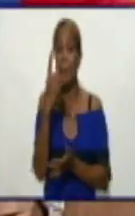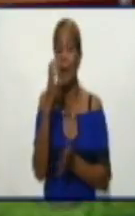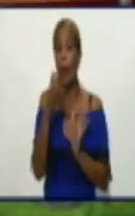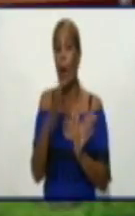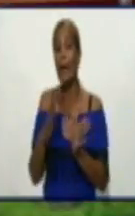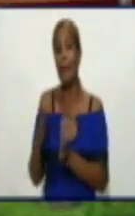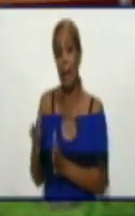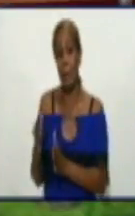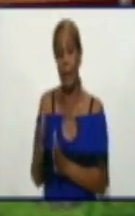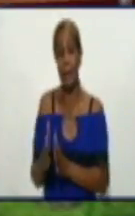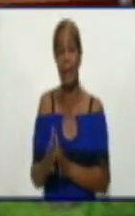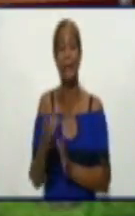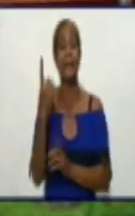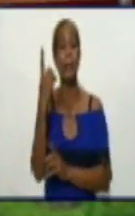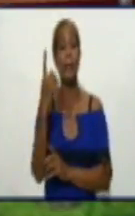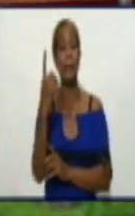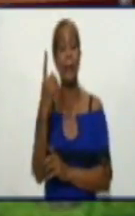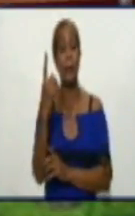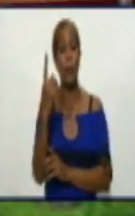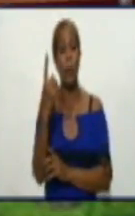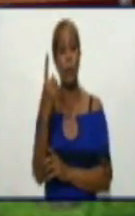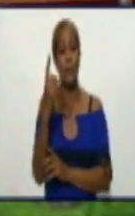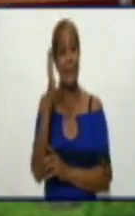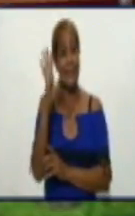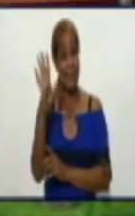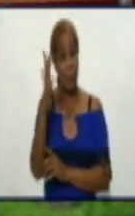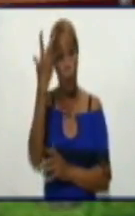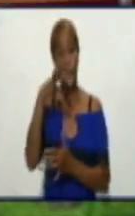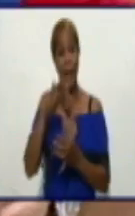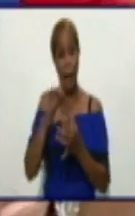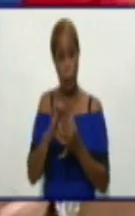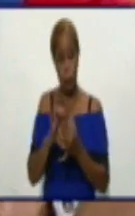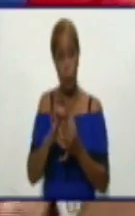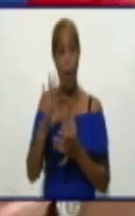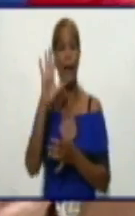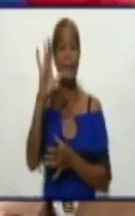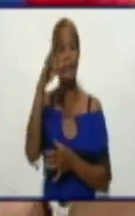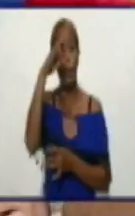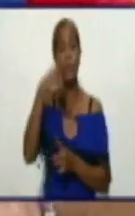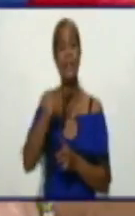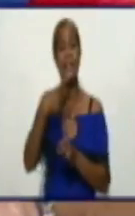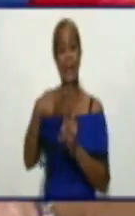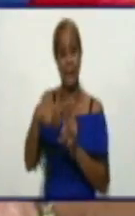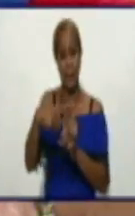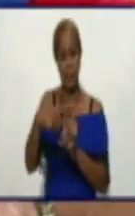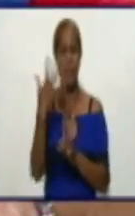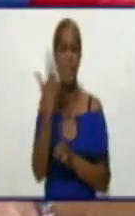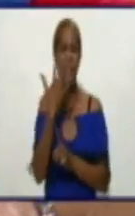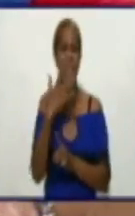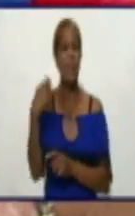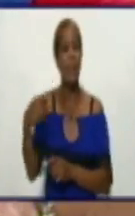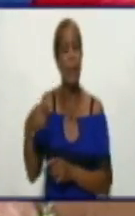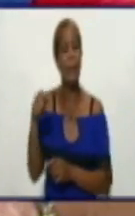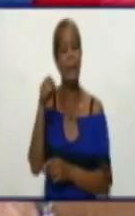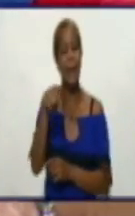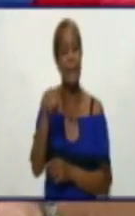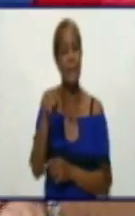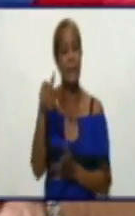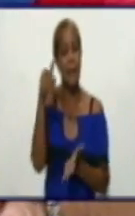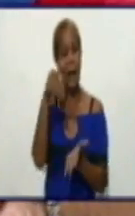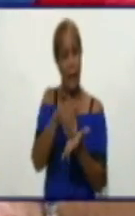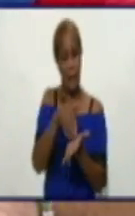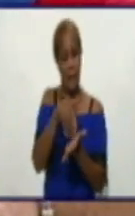agosto al 5 de septiembre. 5 de agosto, 5 de septiembre. ¿Quiénes tienen que acudir a este centro? Bueno, en